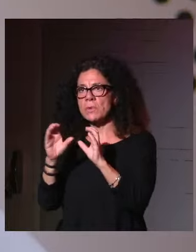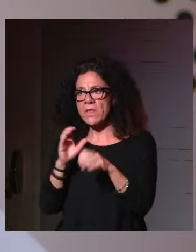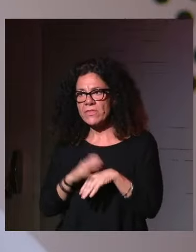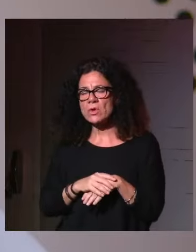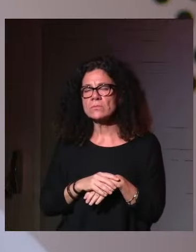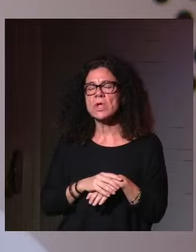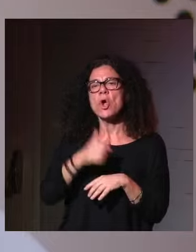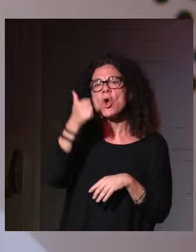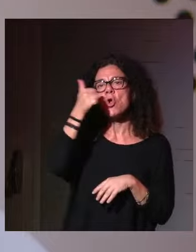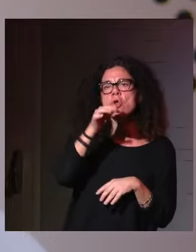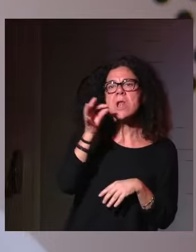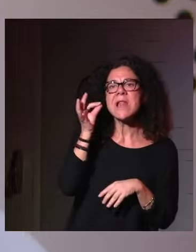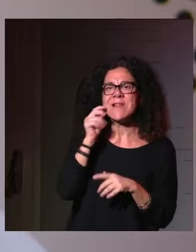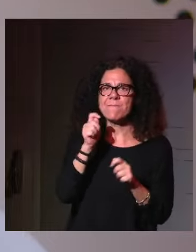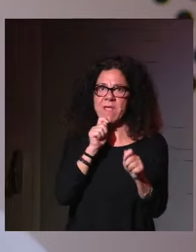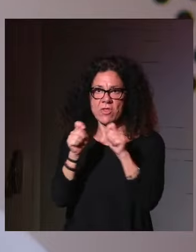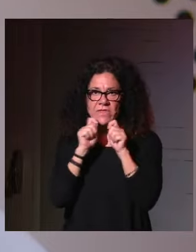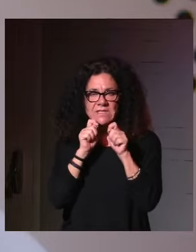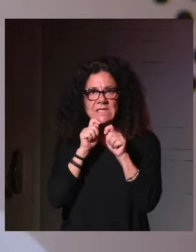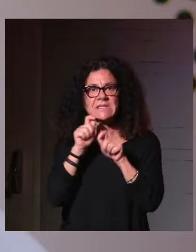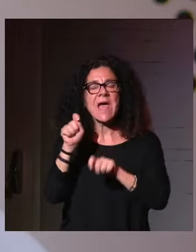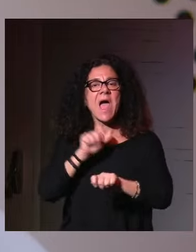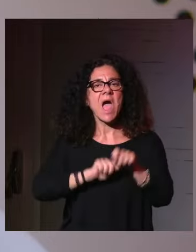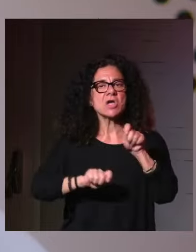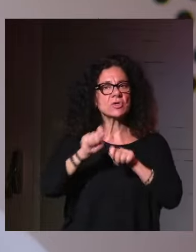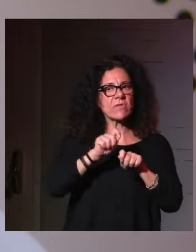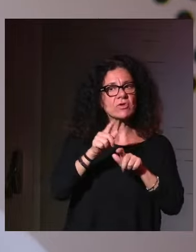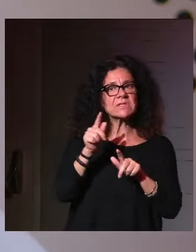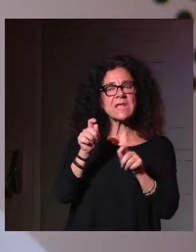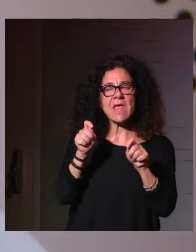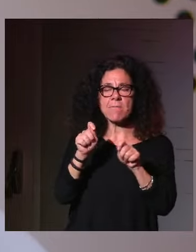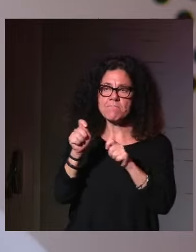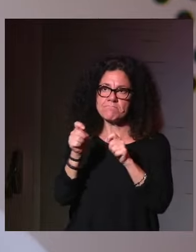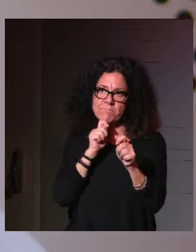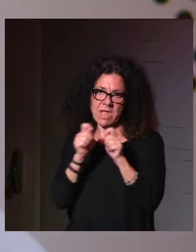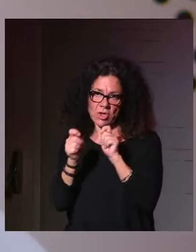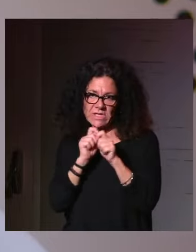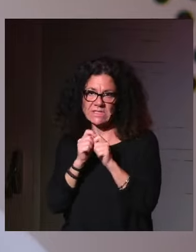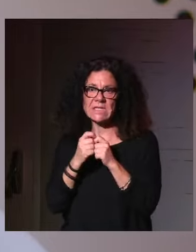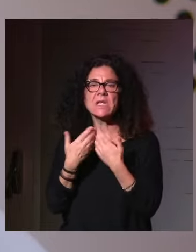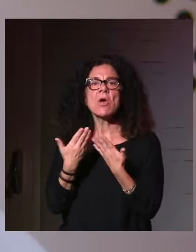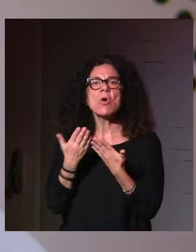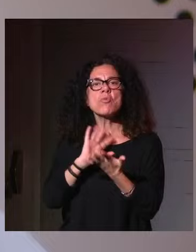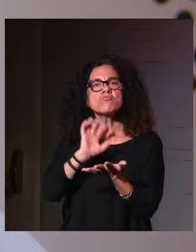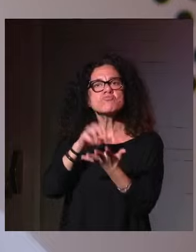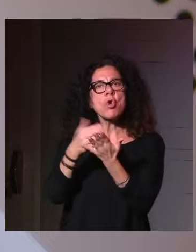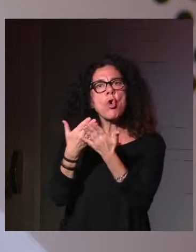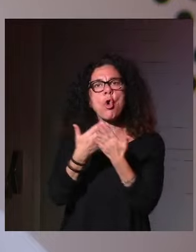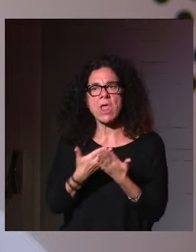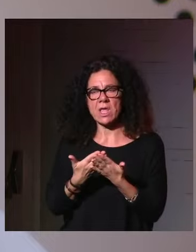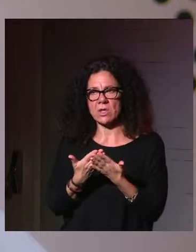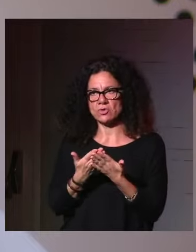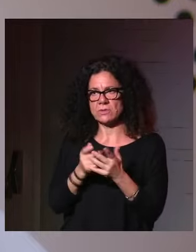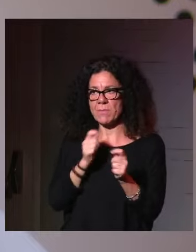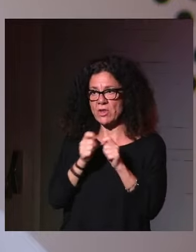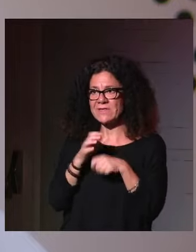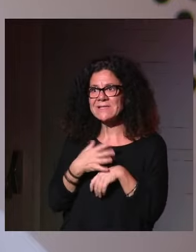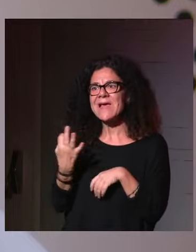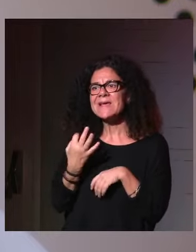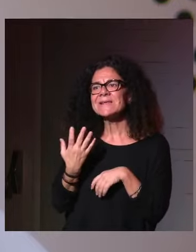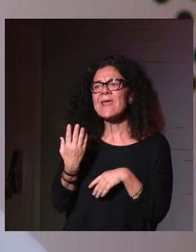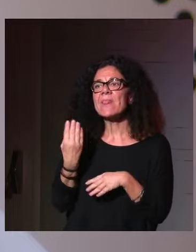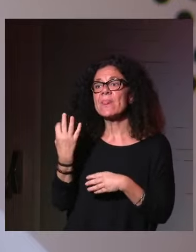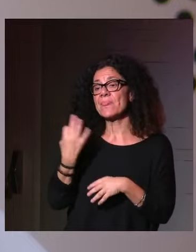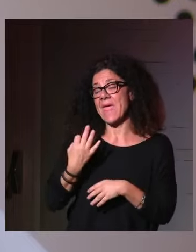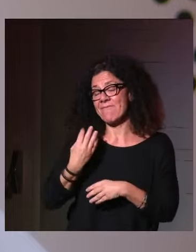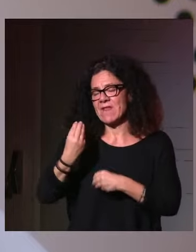las periodistas eh las asociaciones de periodistas los colegios qué qué qué podemos o qué deberíamos estar haciendo Ya